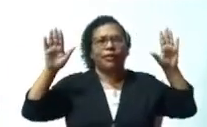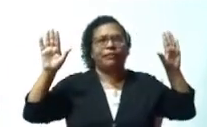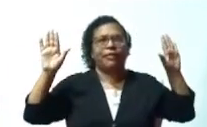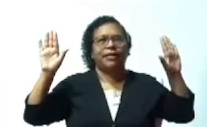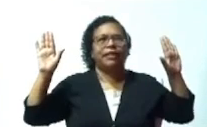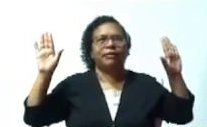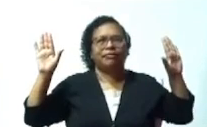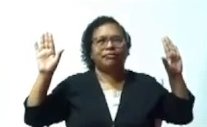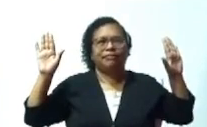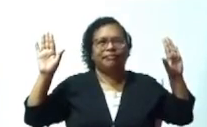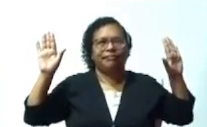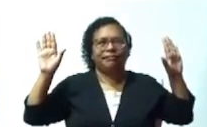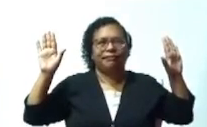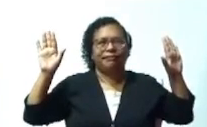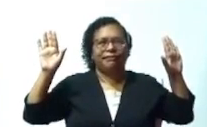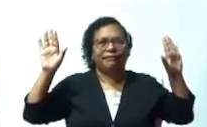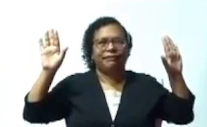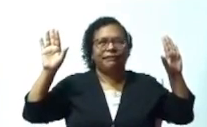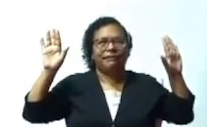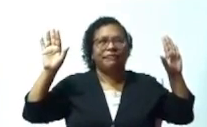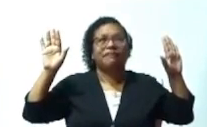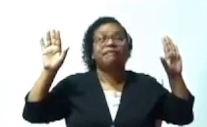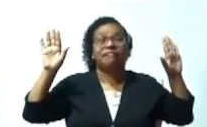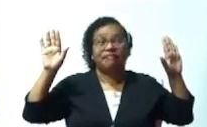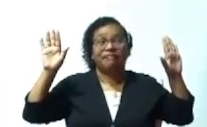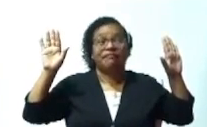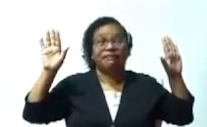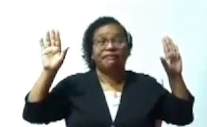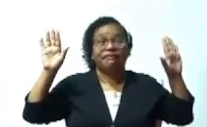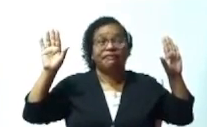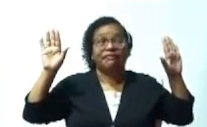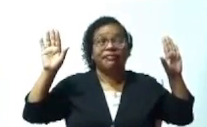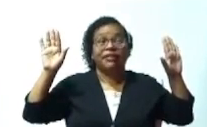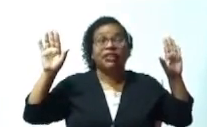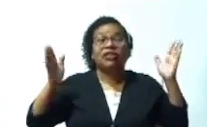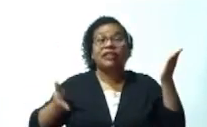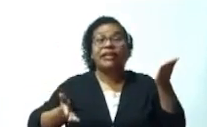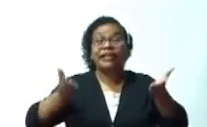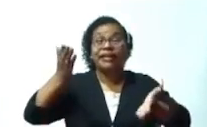República Dominicana se intentaba instalar a